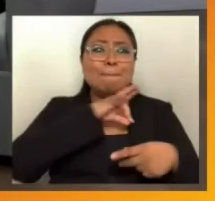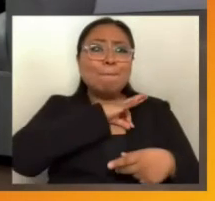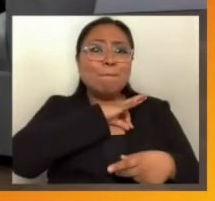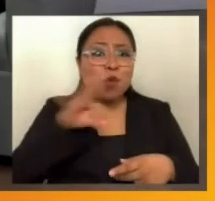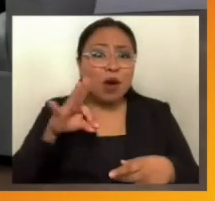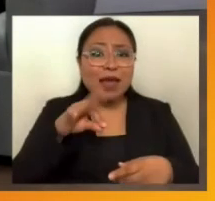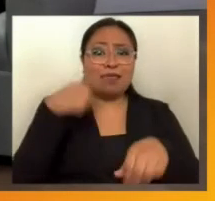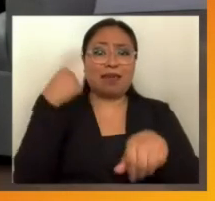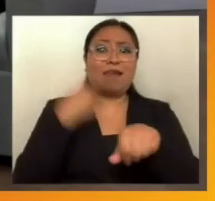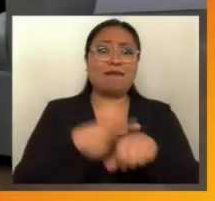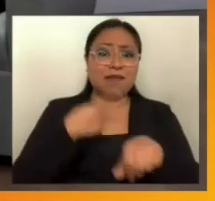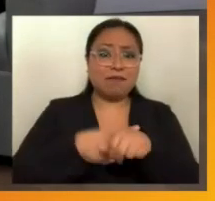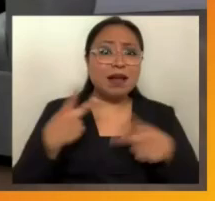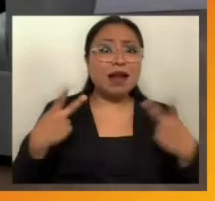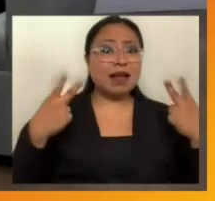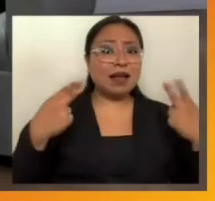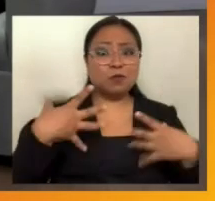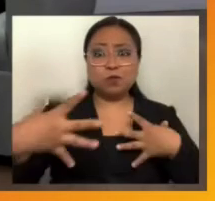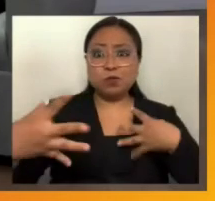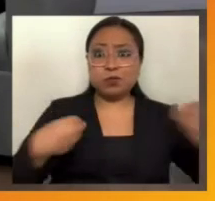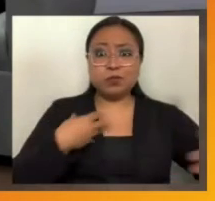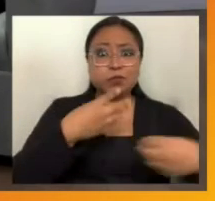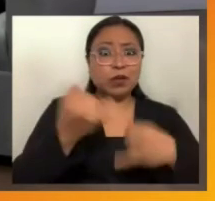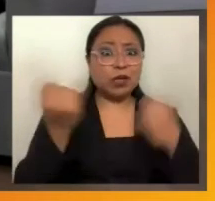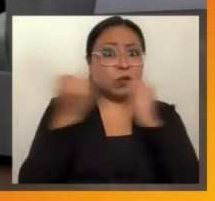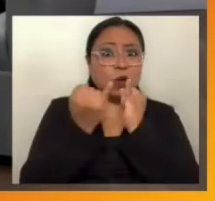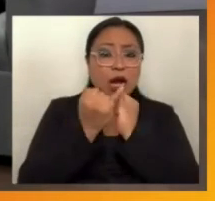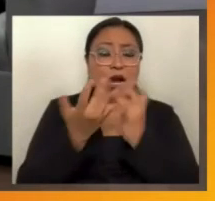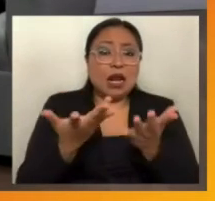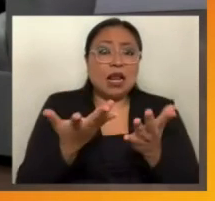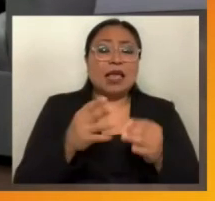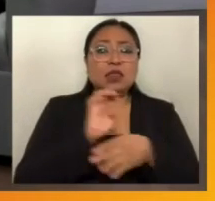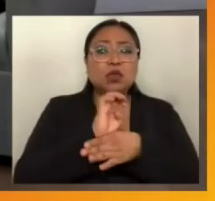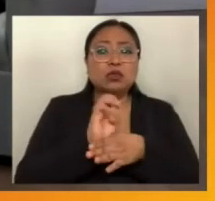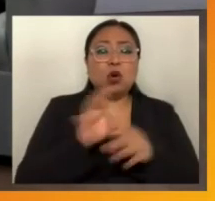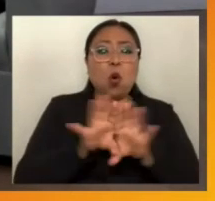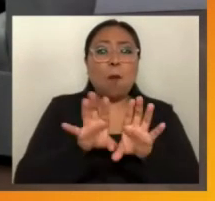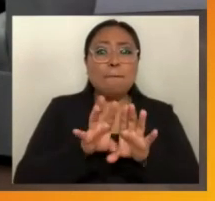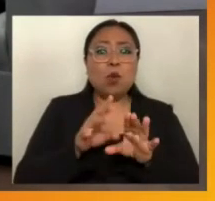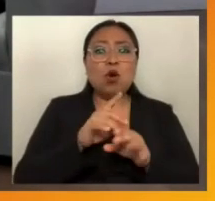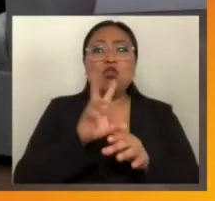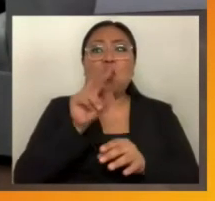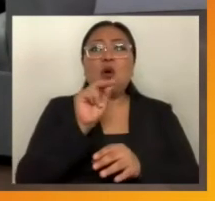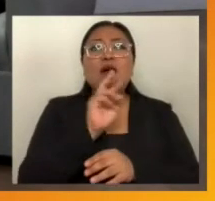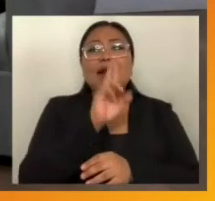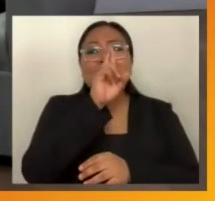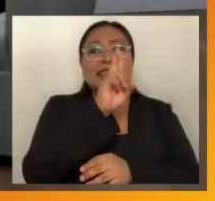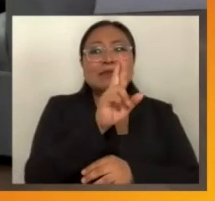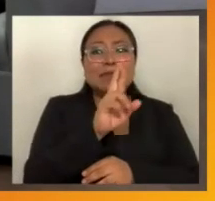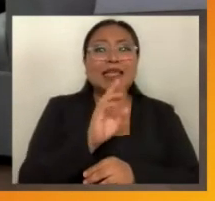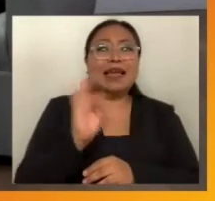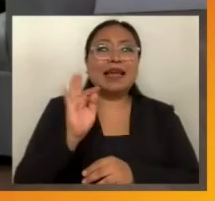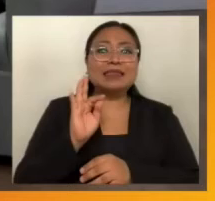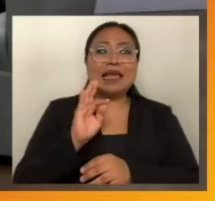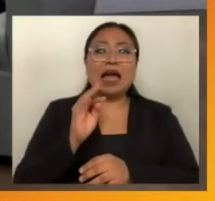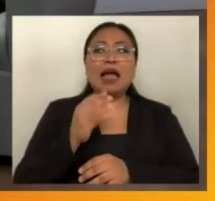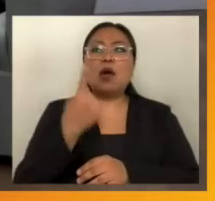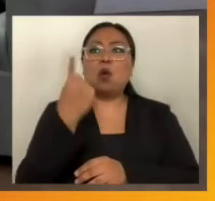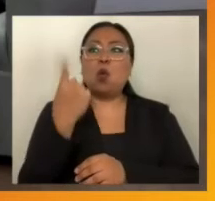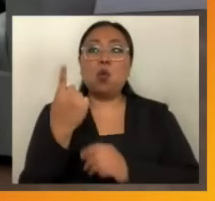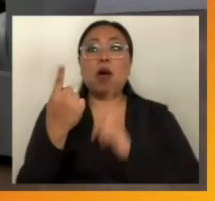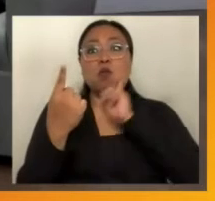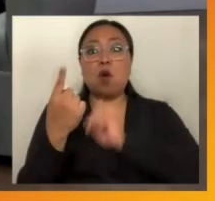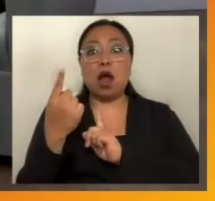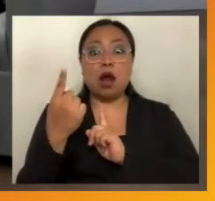va a suceder, pero no respeta ni siquiera edad, no respeta obviamente religión, clase social, género, etcétera, incluso etcétera. Ni género,